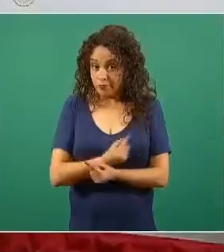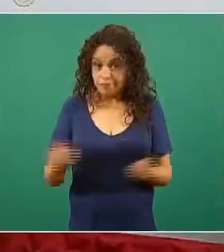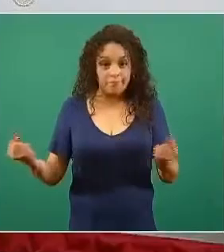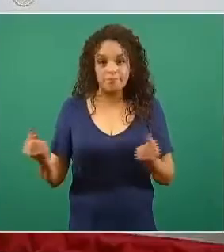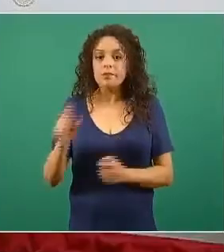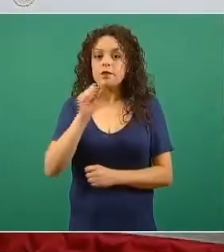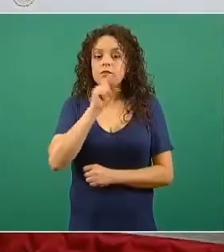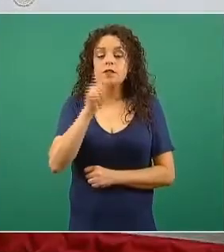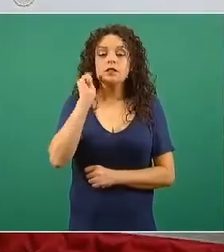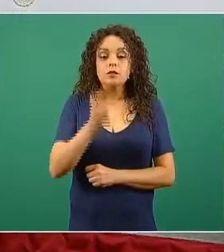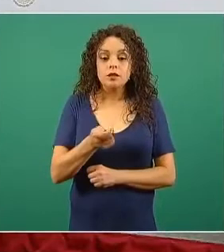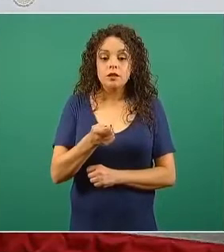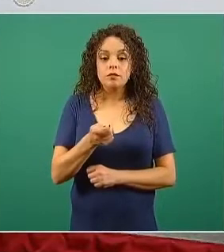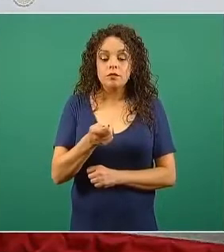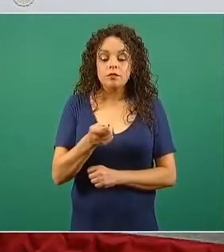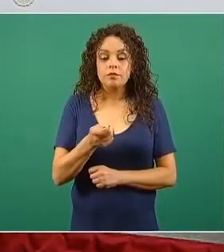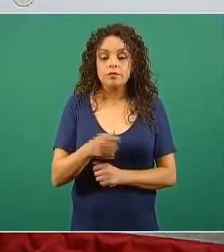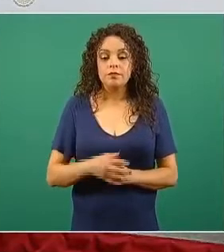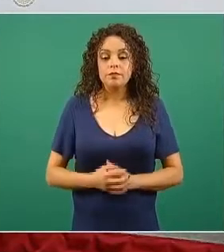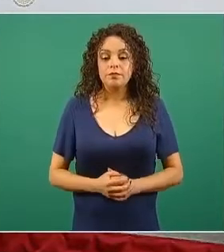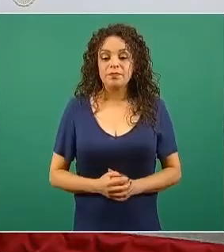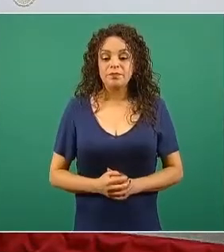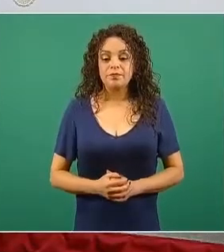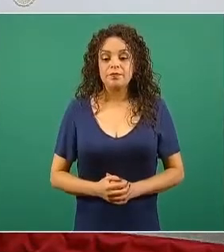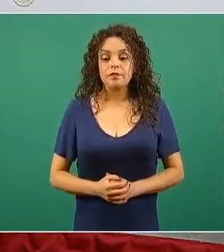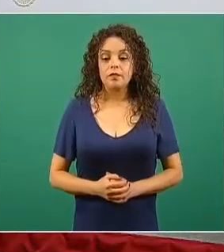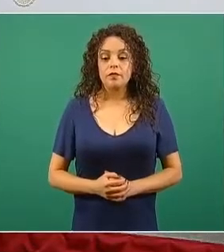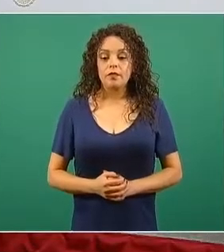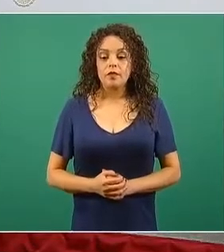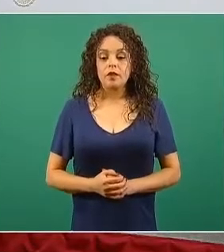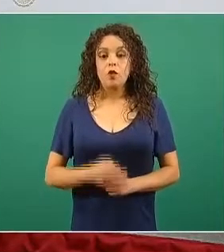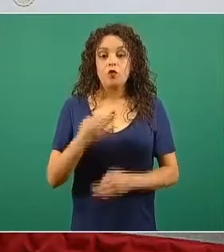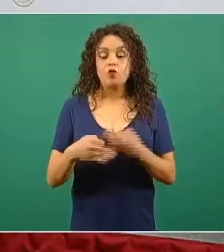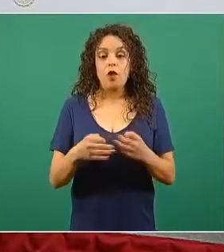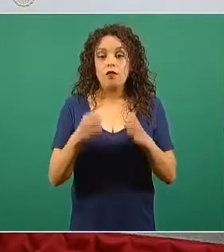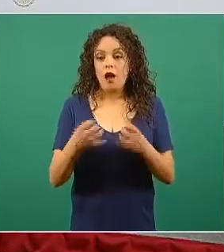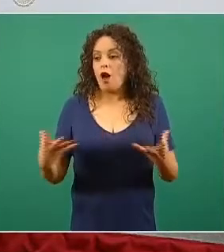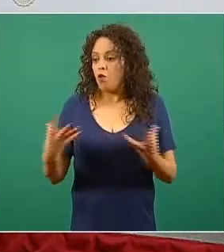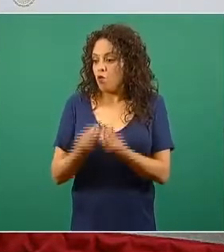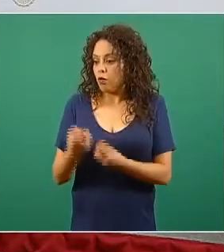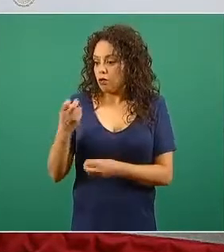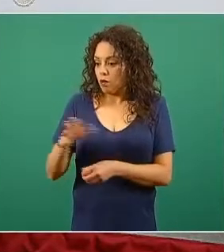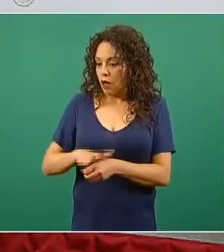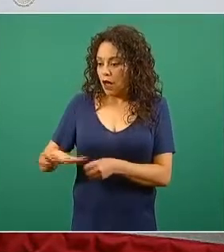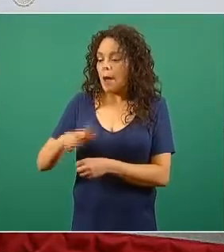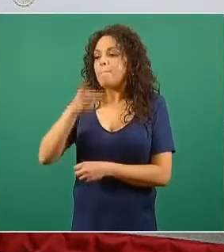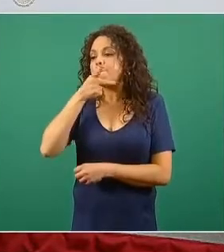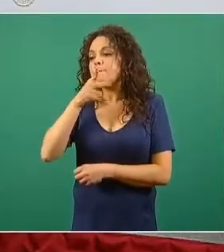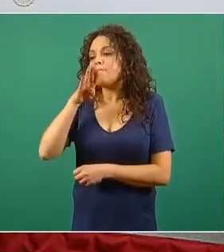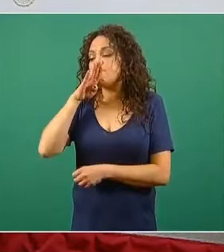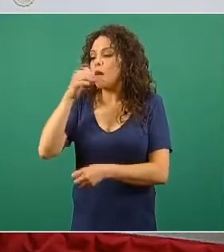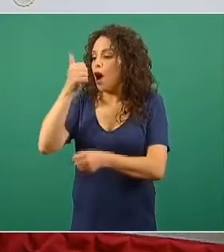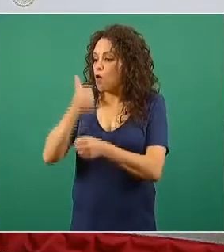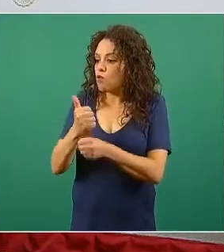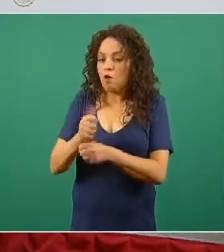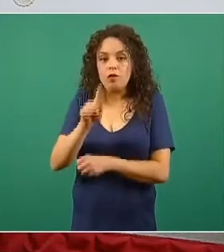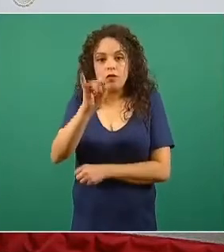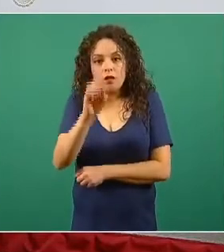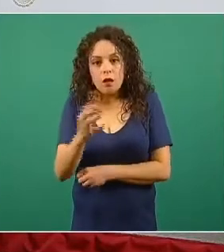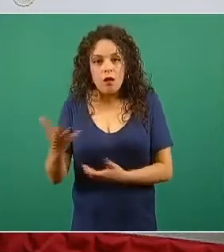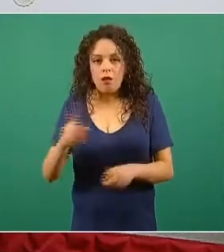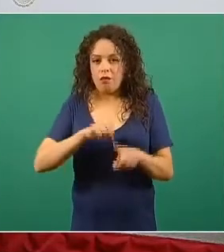sino también a todos los que en su momento están alrededor de esta población, padres, abuelos, tíos, y entre los que se